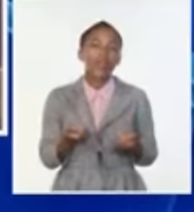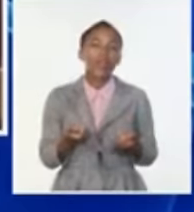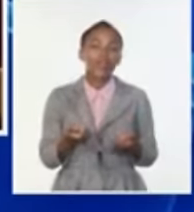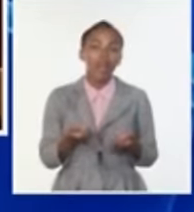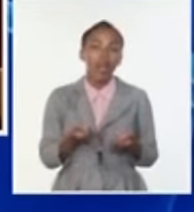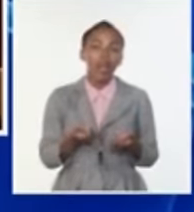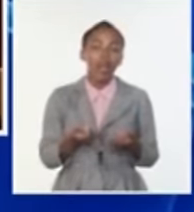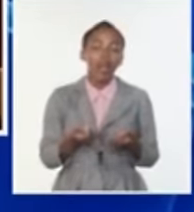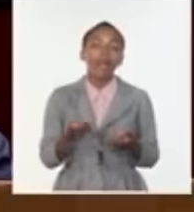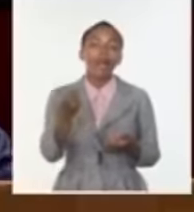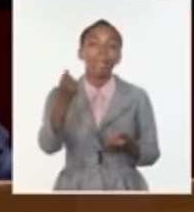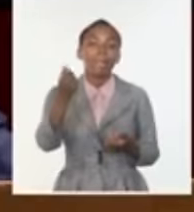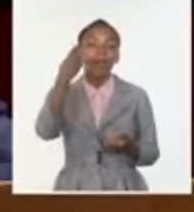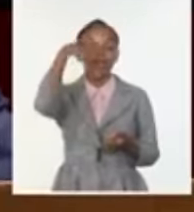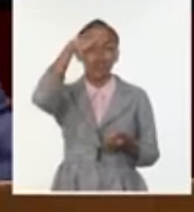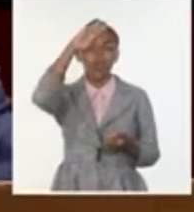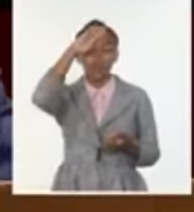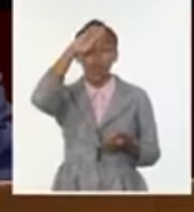real valor.